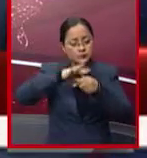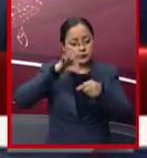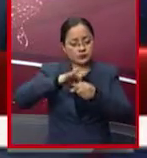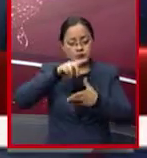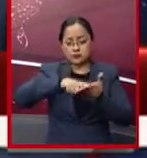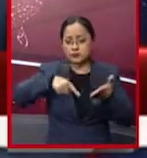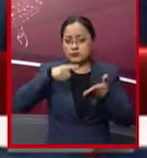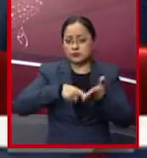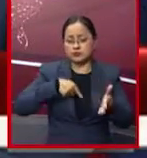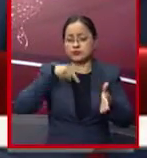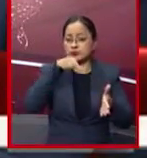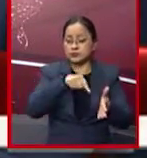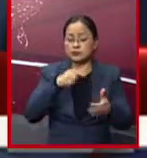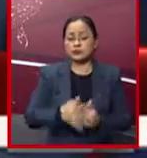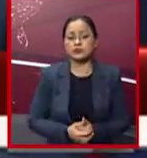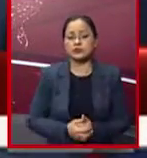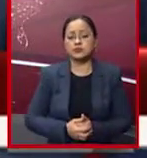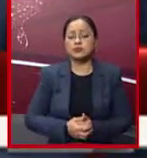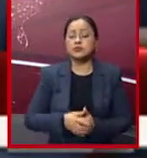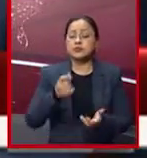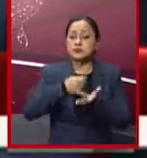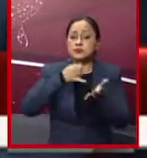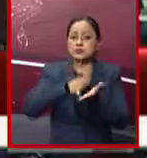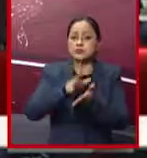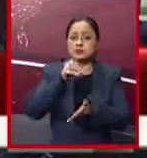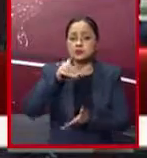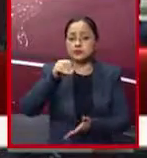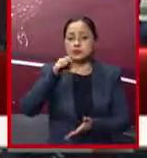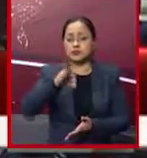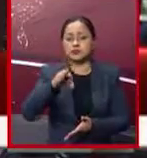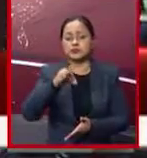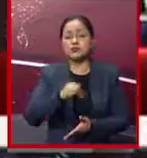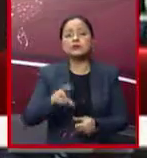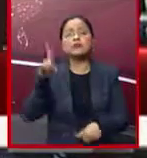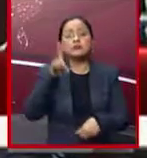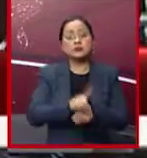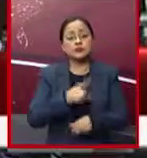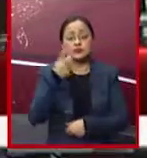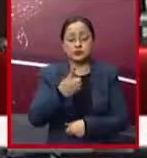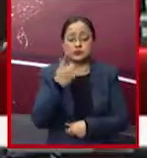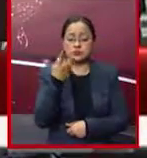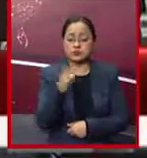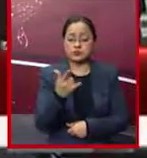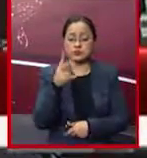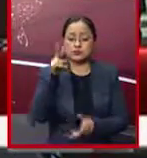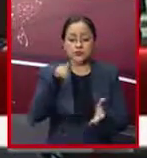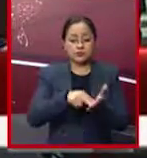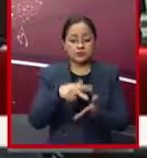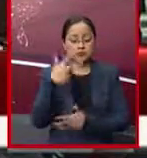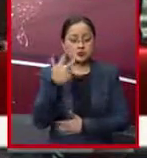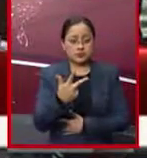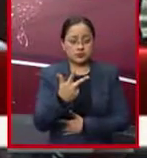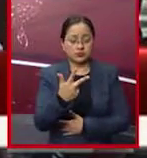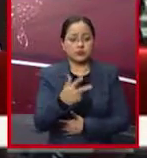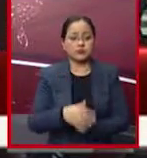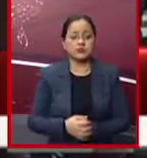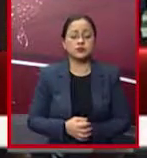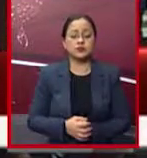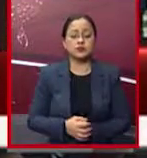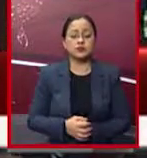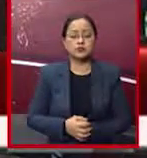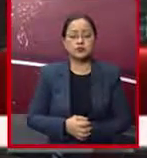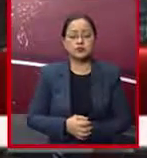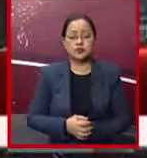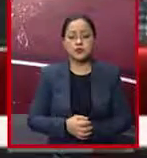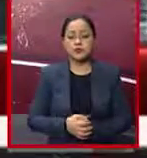en materia electoral, publicado en el Diario Oficial de la Federación el 1 de julio del 2008.